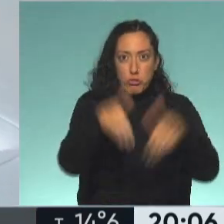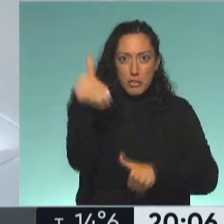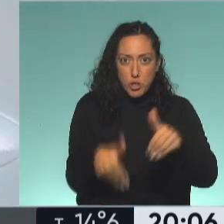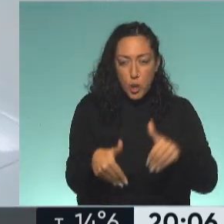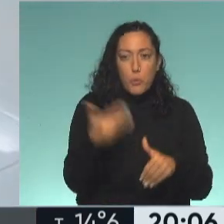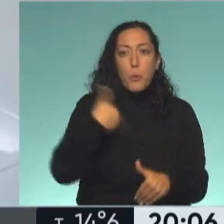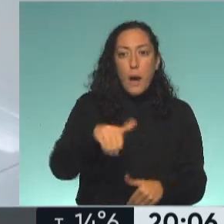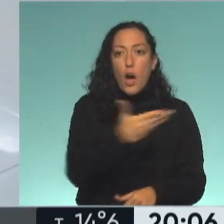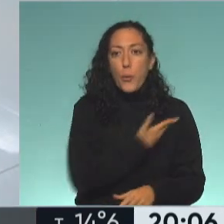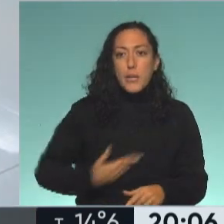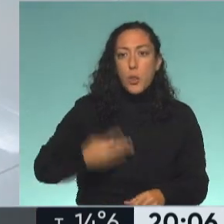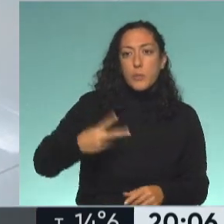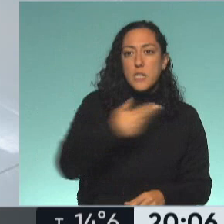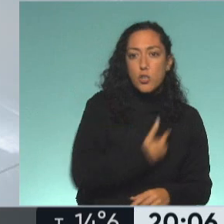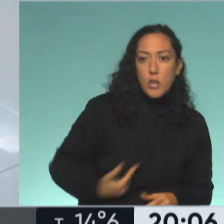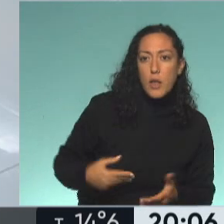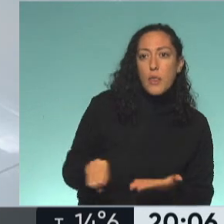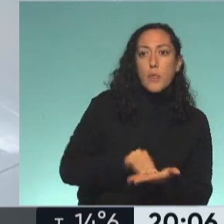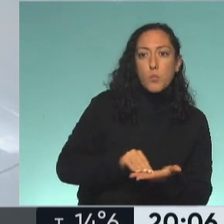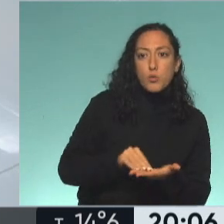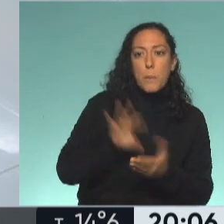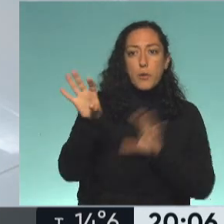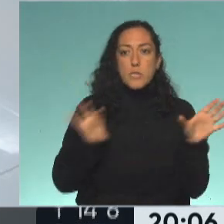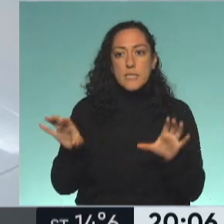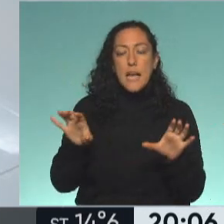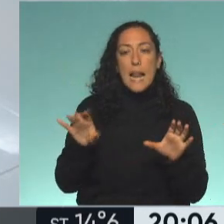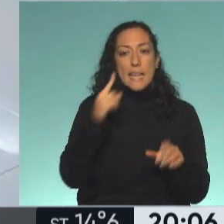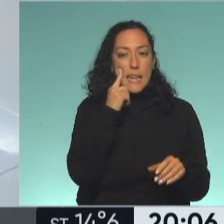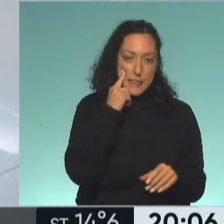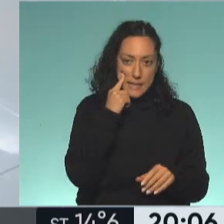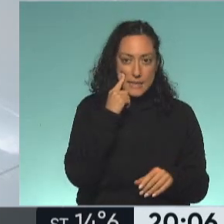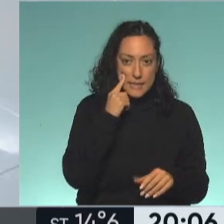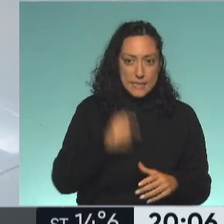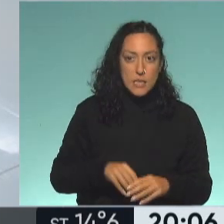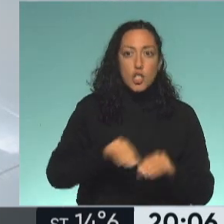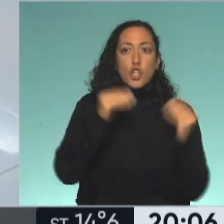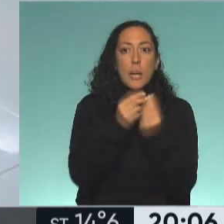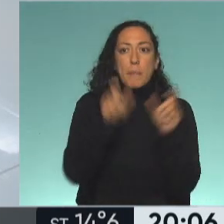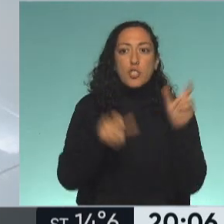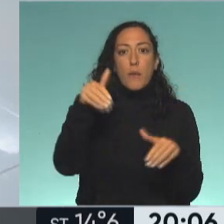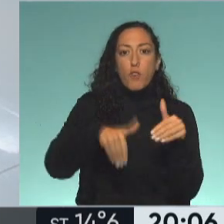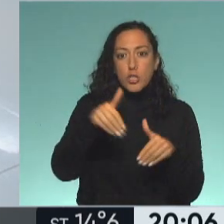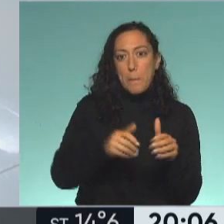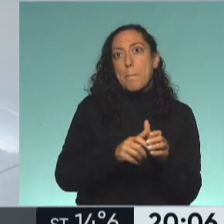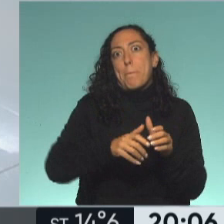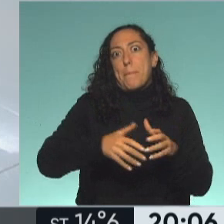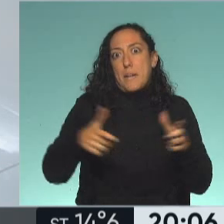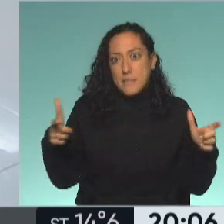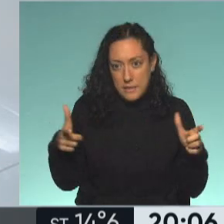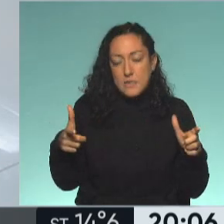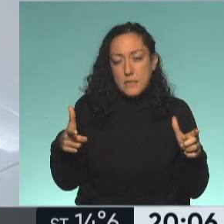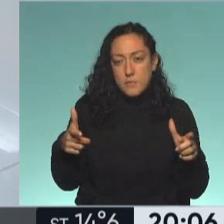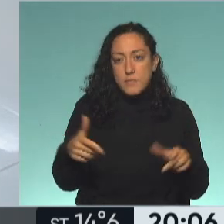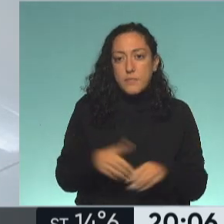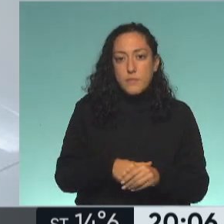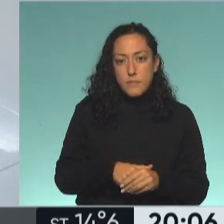para gobernador y vicegobernador. Sí. Diputados provinciales e intendentes, y la cantidad de electores es mucho más amplia que las